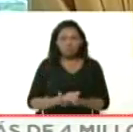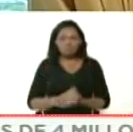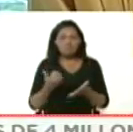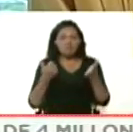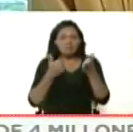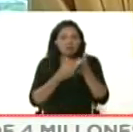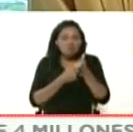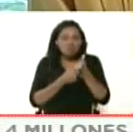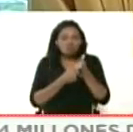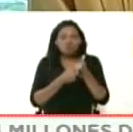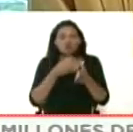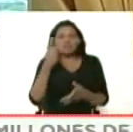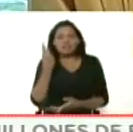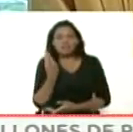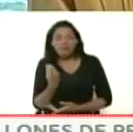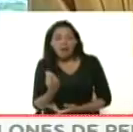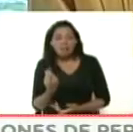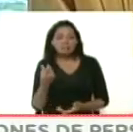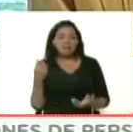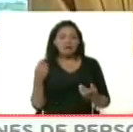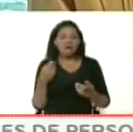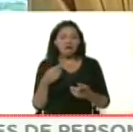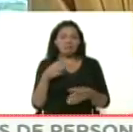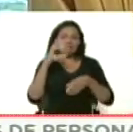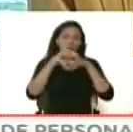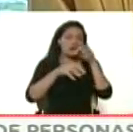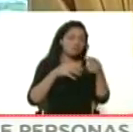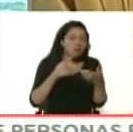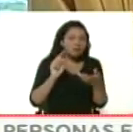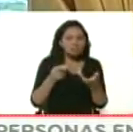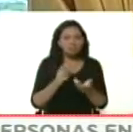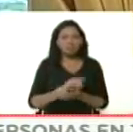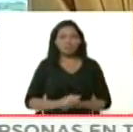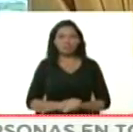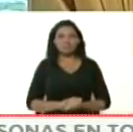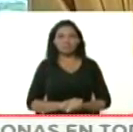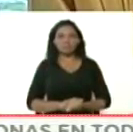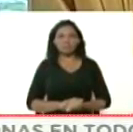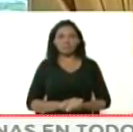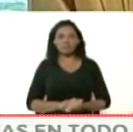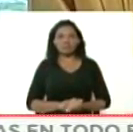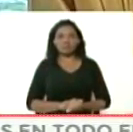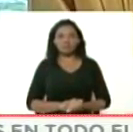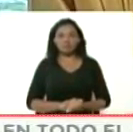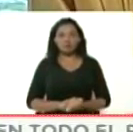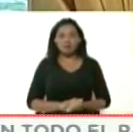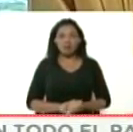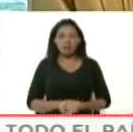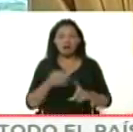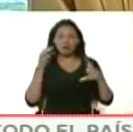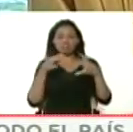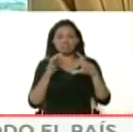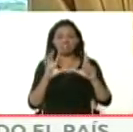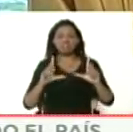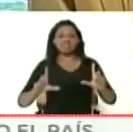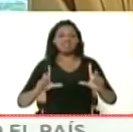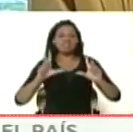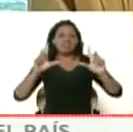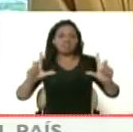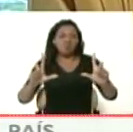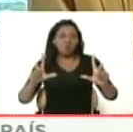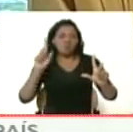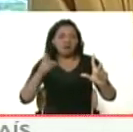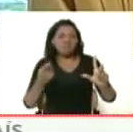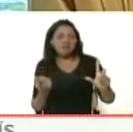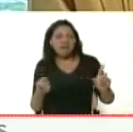vacunación, sobre todo el ganado, ¿no?, y la certificación en